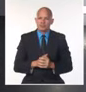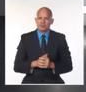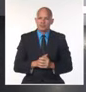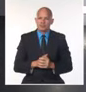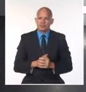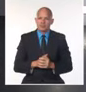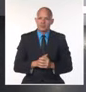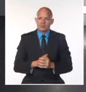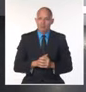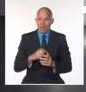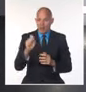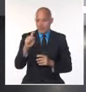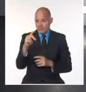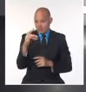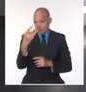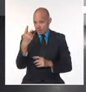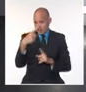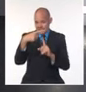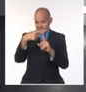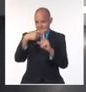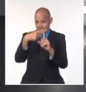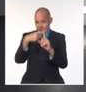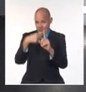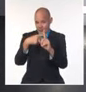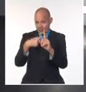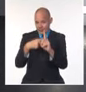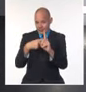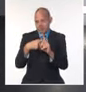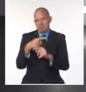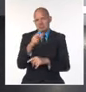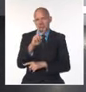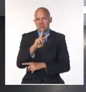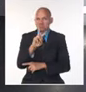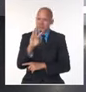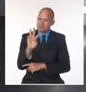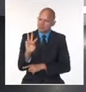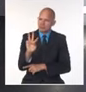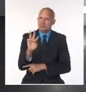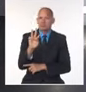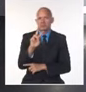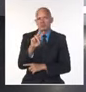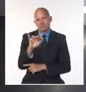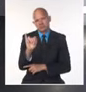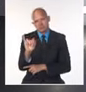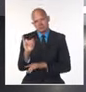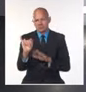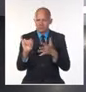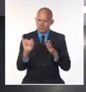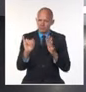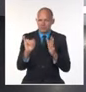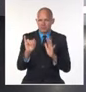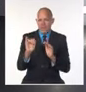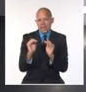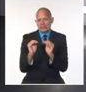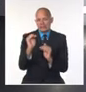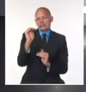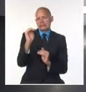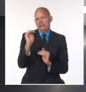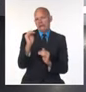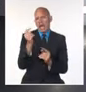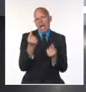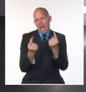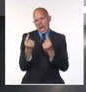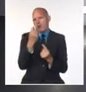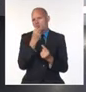cuanto a la madrugada las temperaturas mínimas estarán entre 23 y 26 grc pueden haber calores superiores hacia